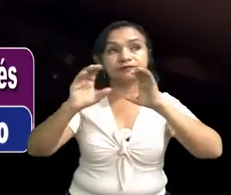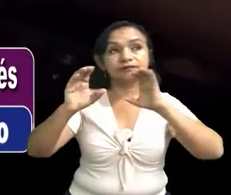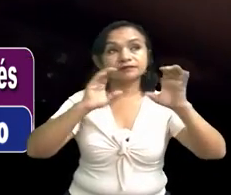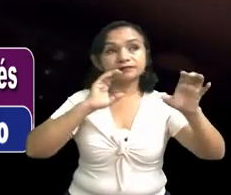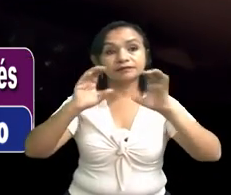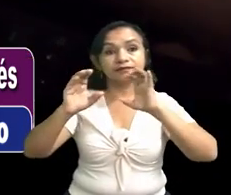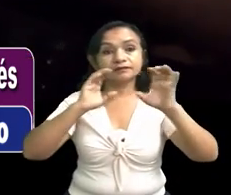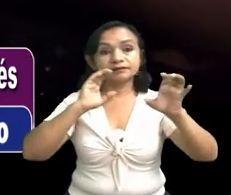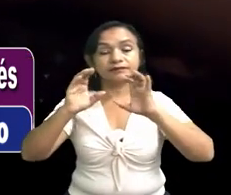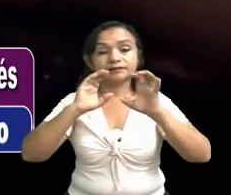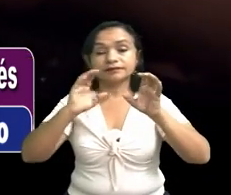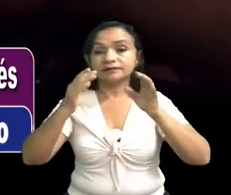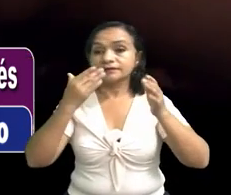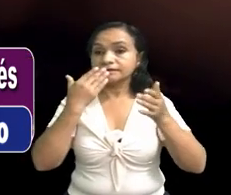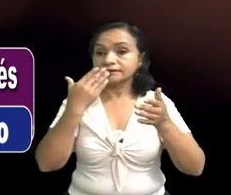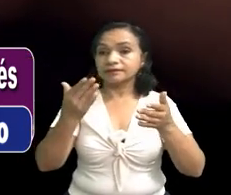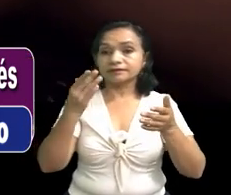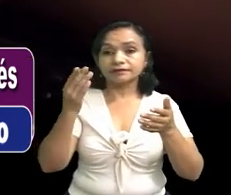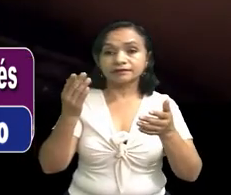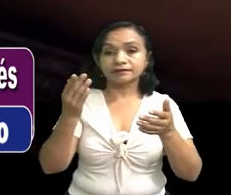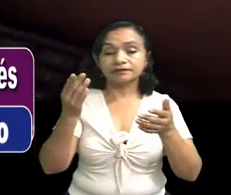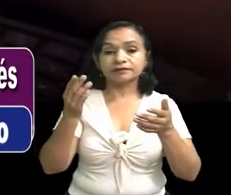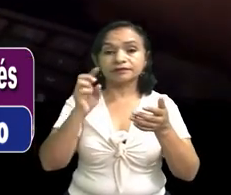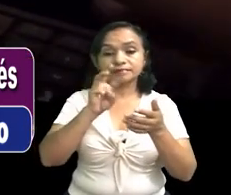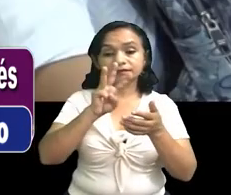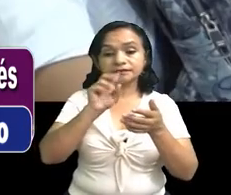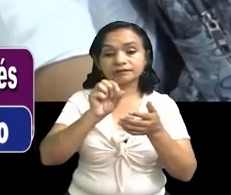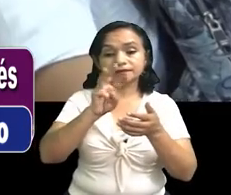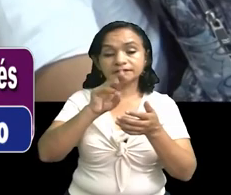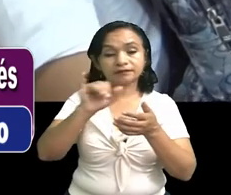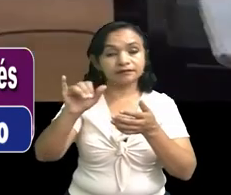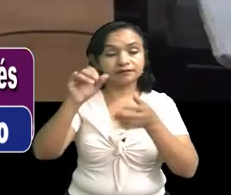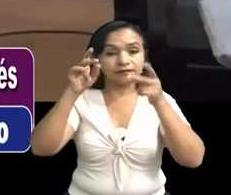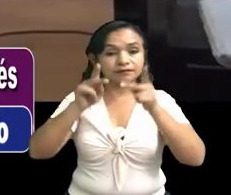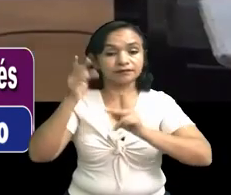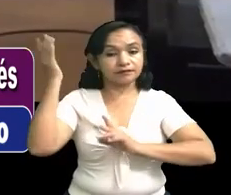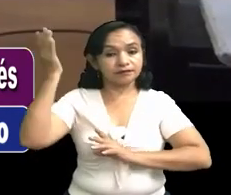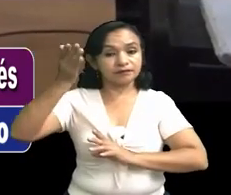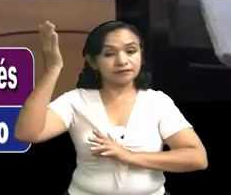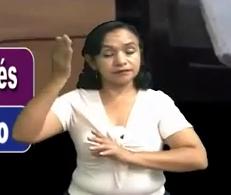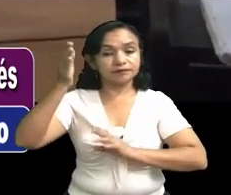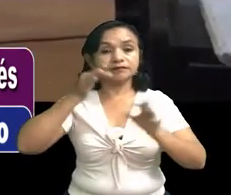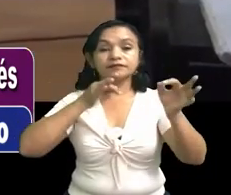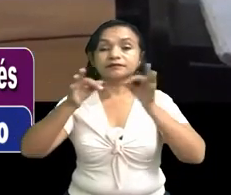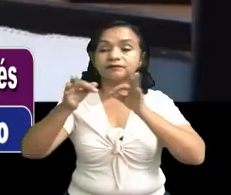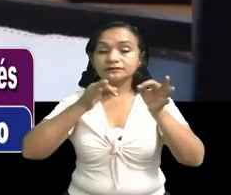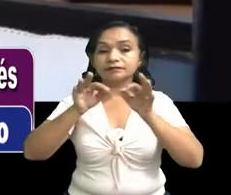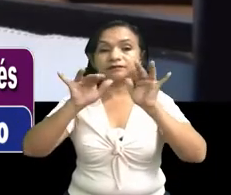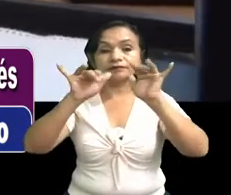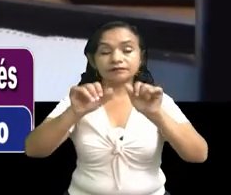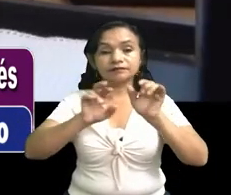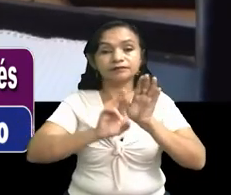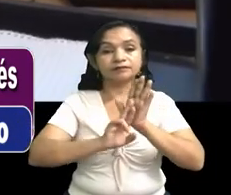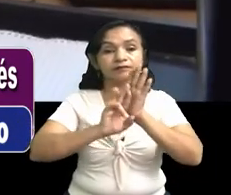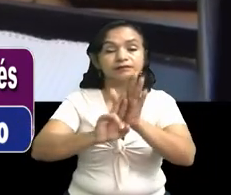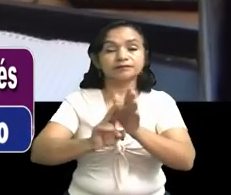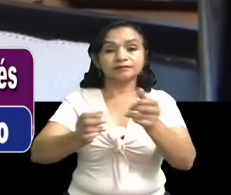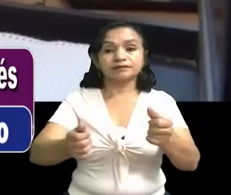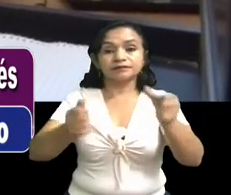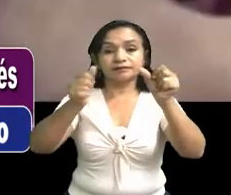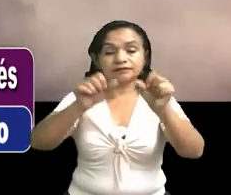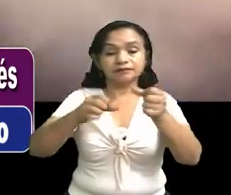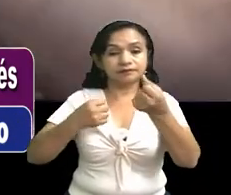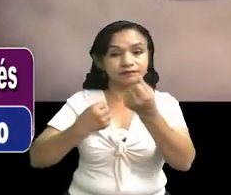y también tuvieron la oportunidad que vinieran los de Huawei a dar conferencias. O sea, ya estamos teniendo los resultados de este convenio de